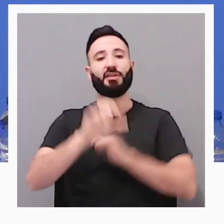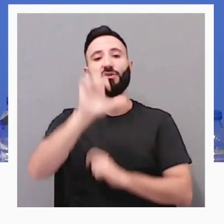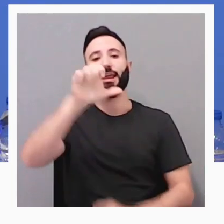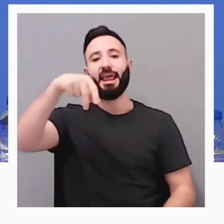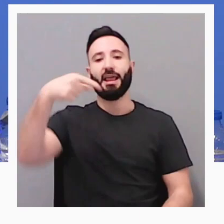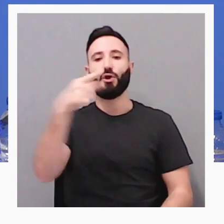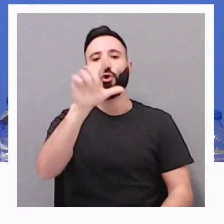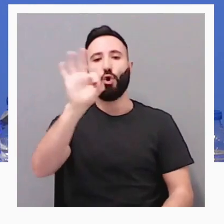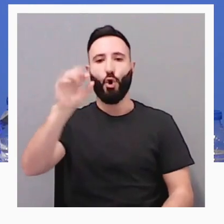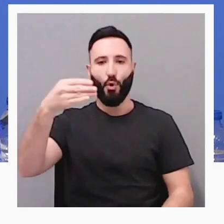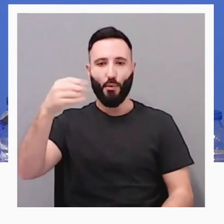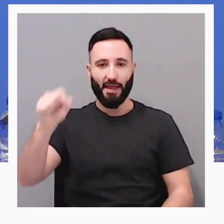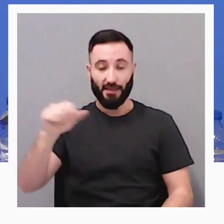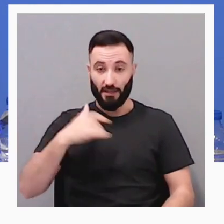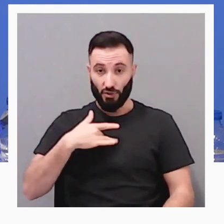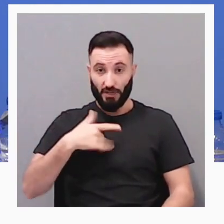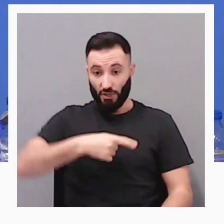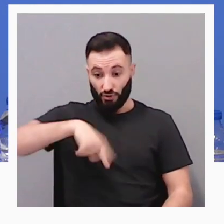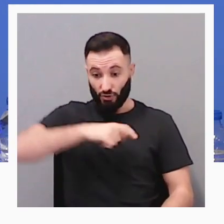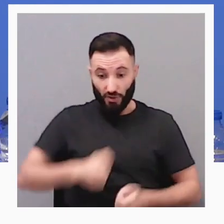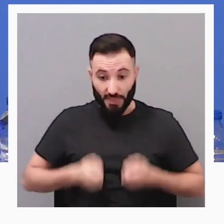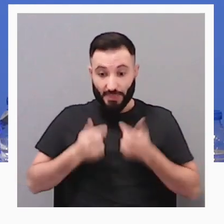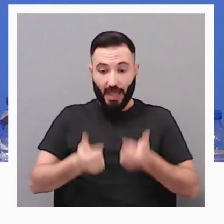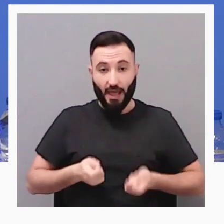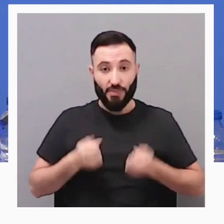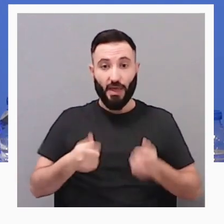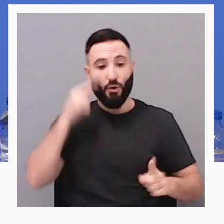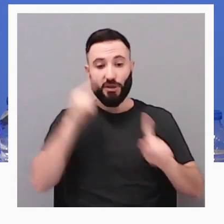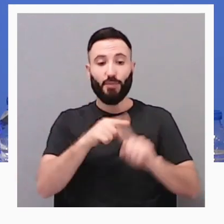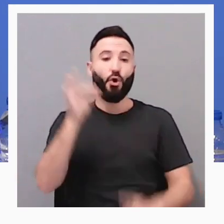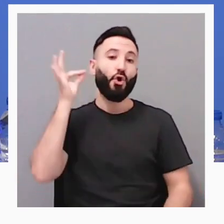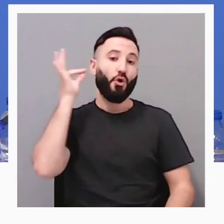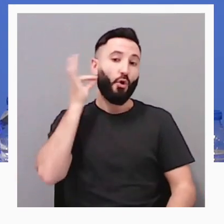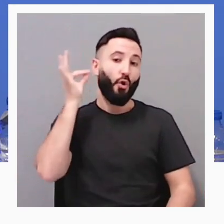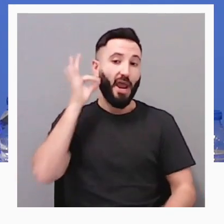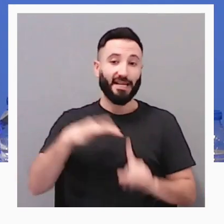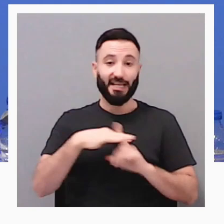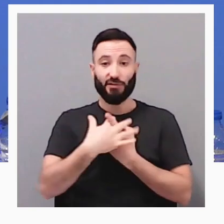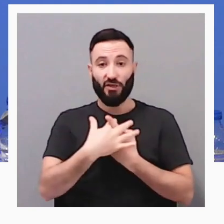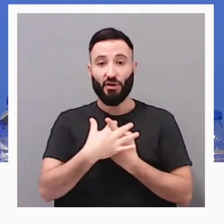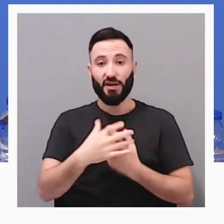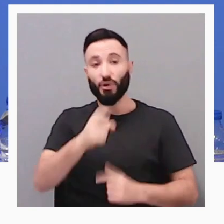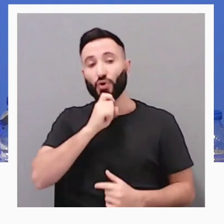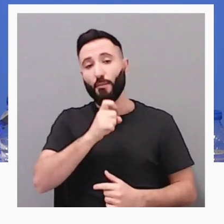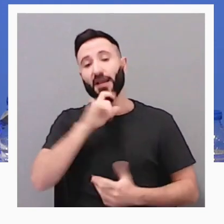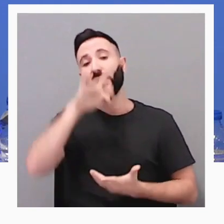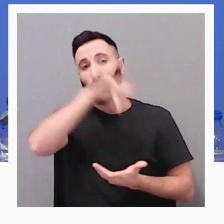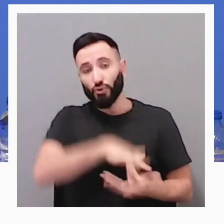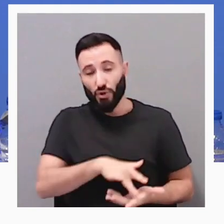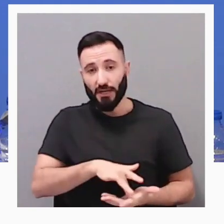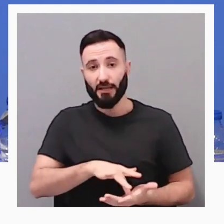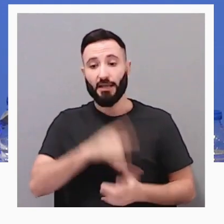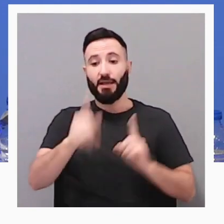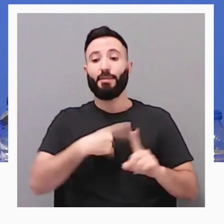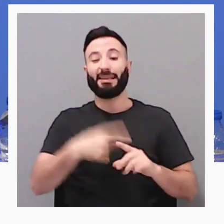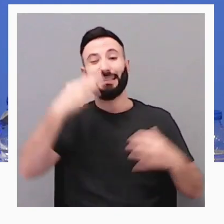estamos poniendo y dando cabida a que mujeres que han pasado por situaciones complejas y que están en riesgo de